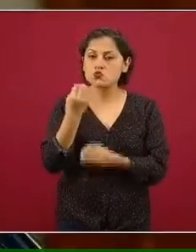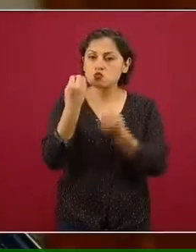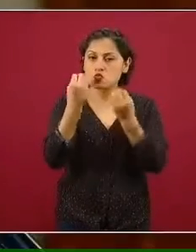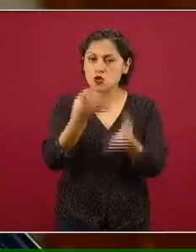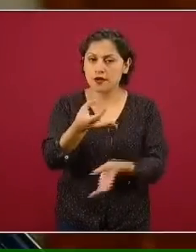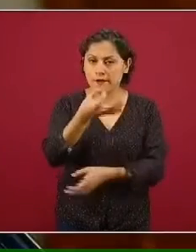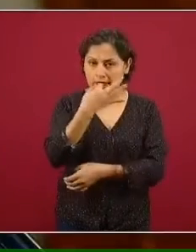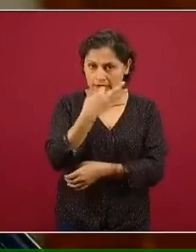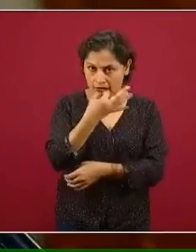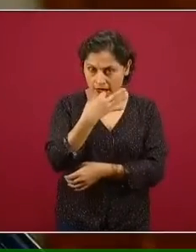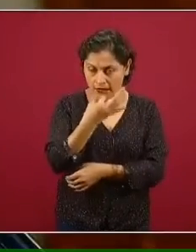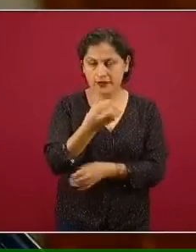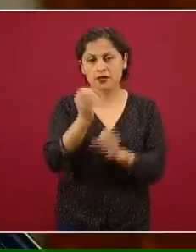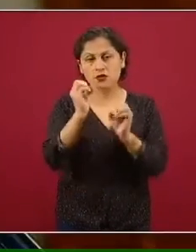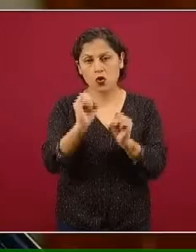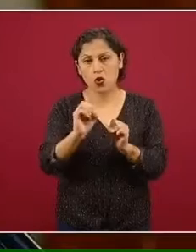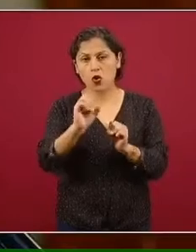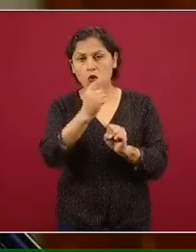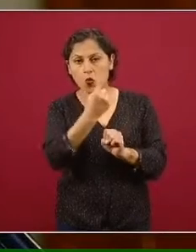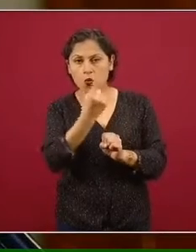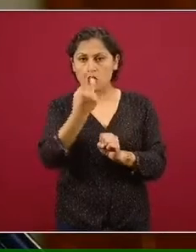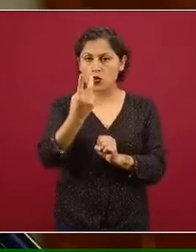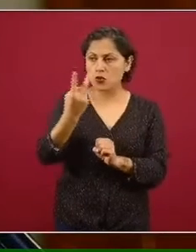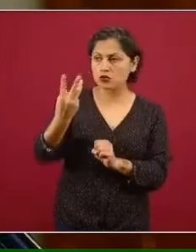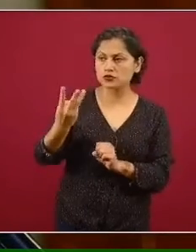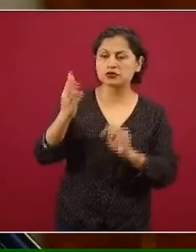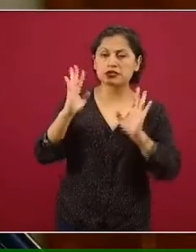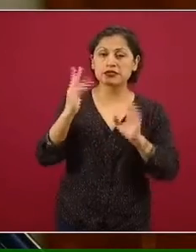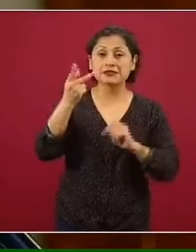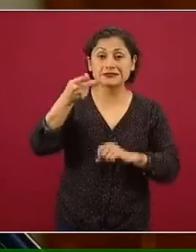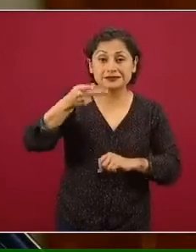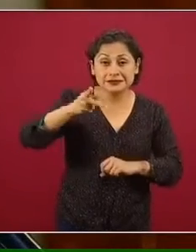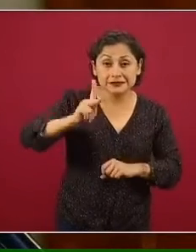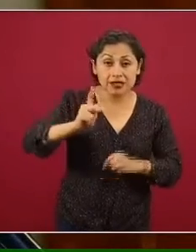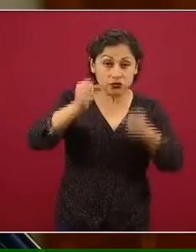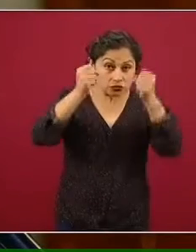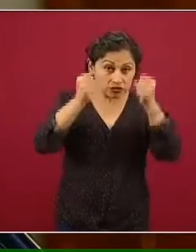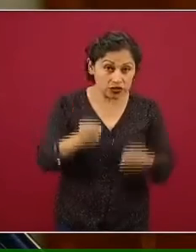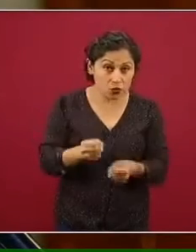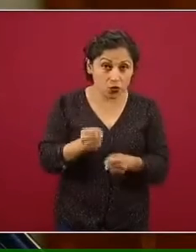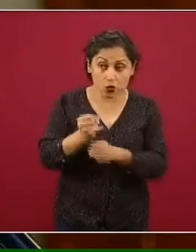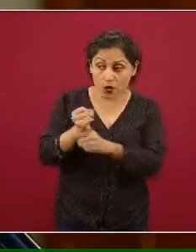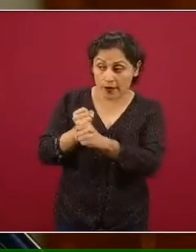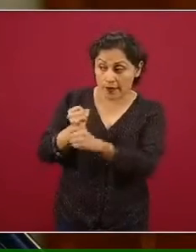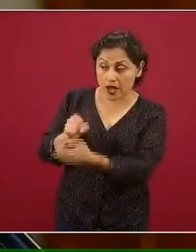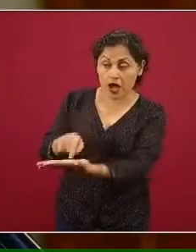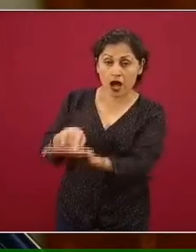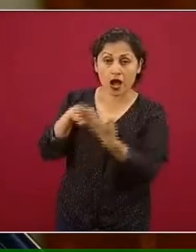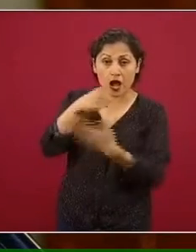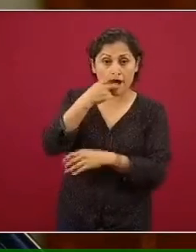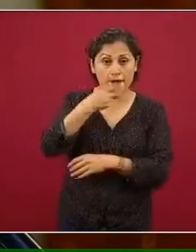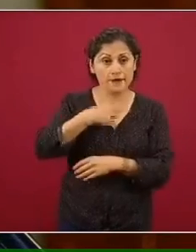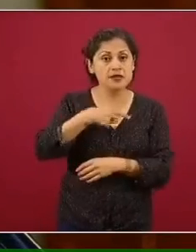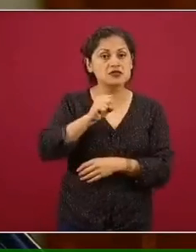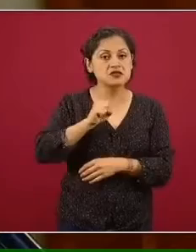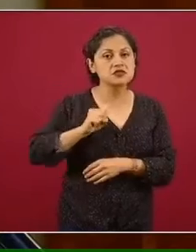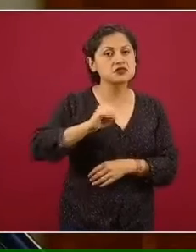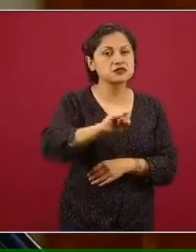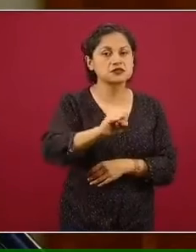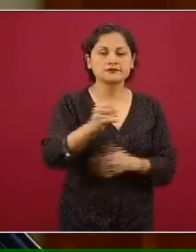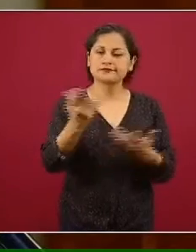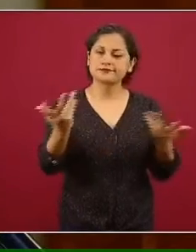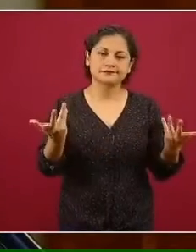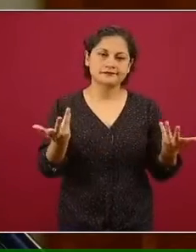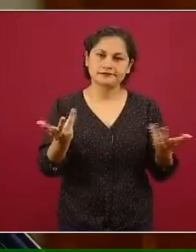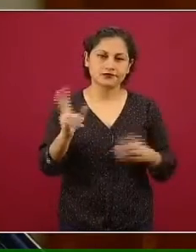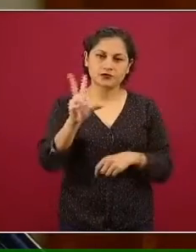mismos, sin que exista evidencia de que son efectivos, y todos ellos con el potencial de